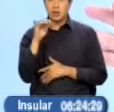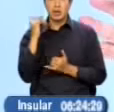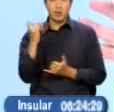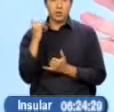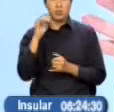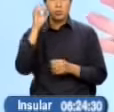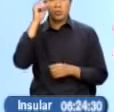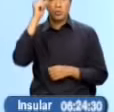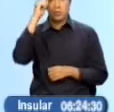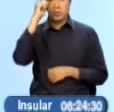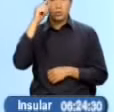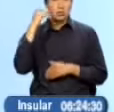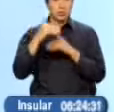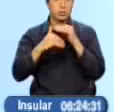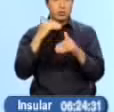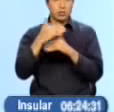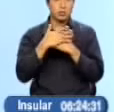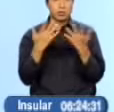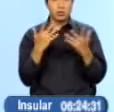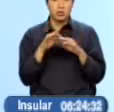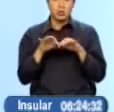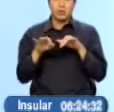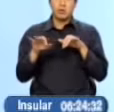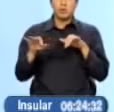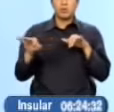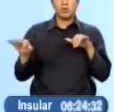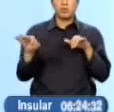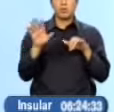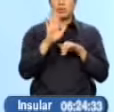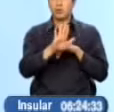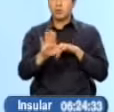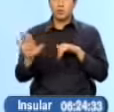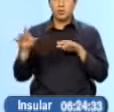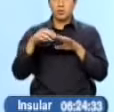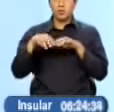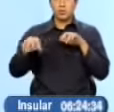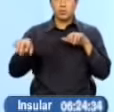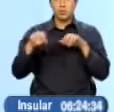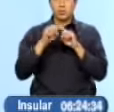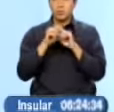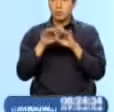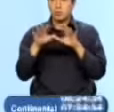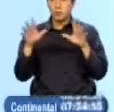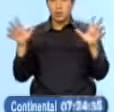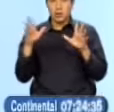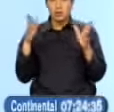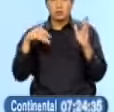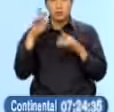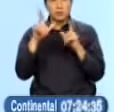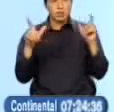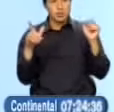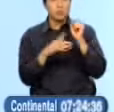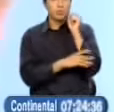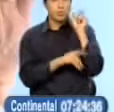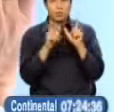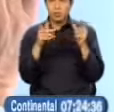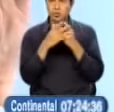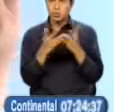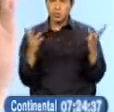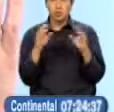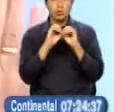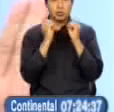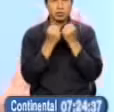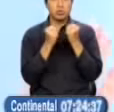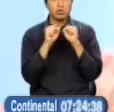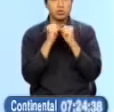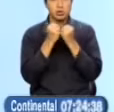los gobiernos progresistas es que se distancian de los sectores más amplios y digamos de los sectores populares las organizaciones